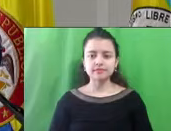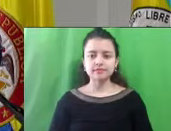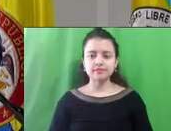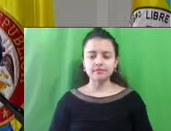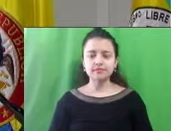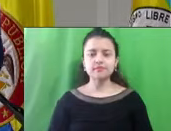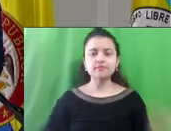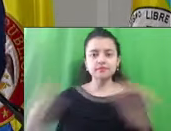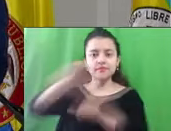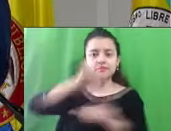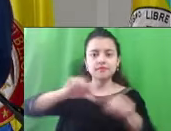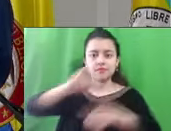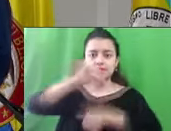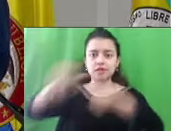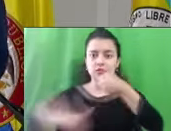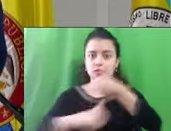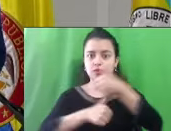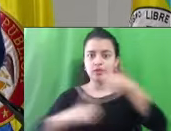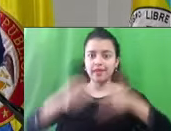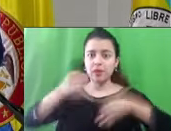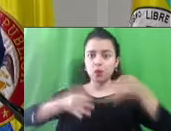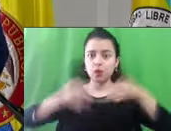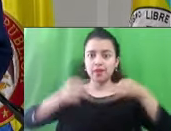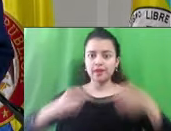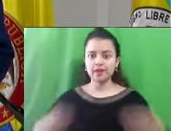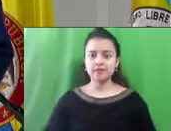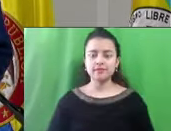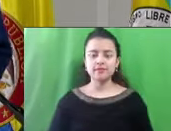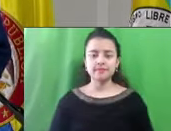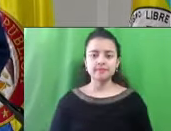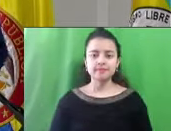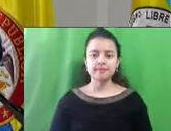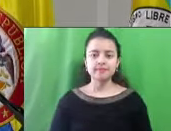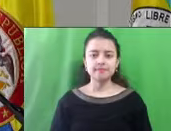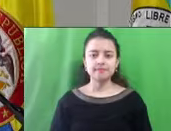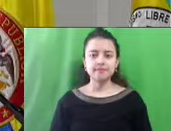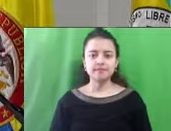Aguilera Urrea, nos va a acompañar para también seguir con esta rendición.